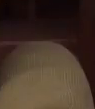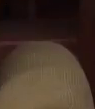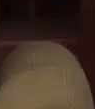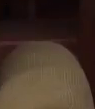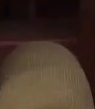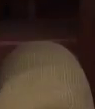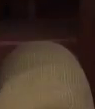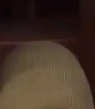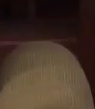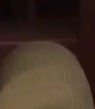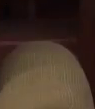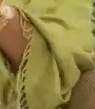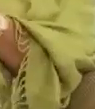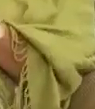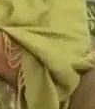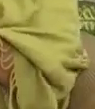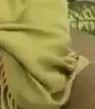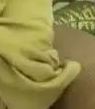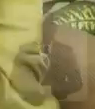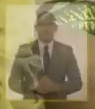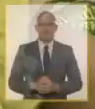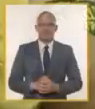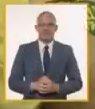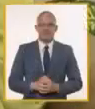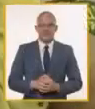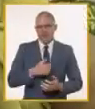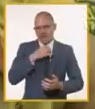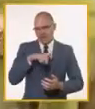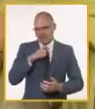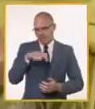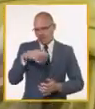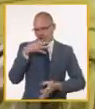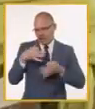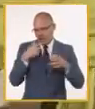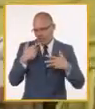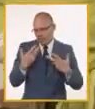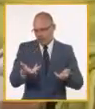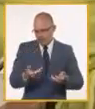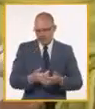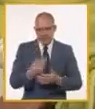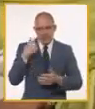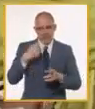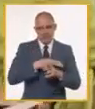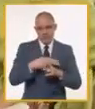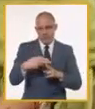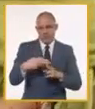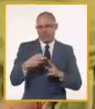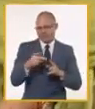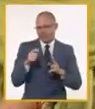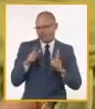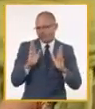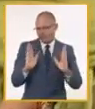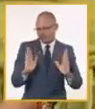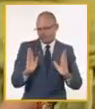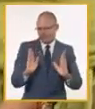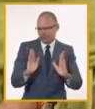3 años que salí de ella. Vamos a hablar un poquito más de esta parte de la historia.